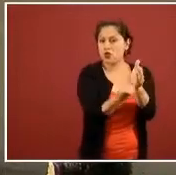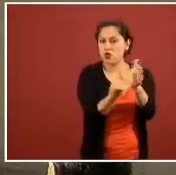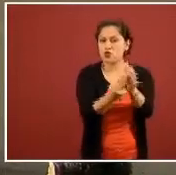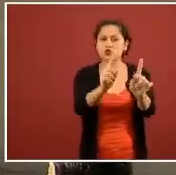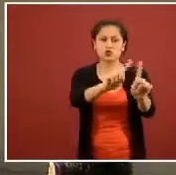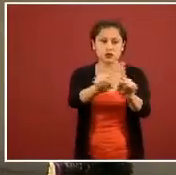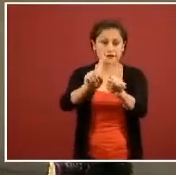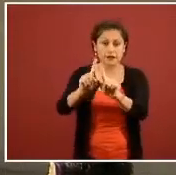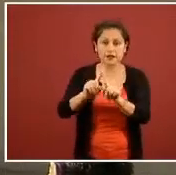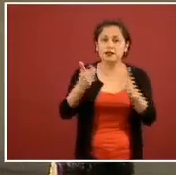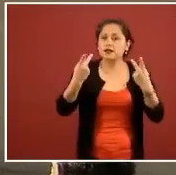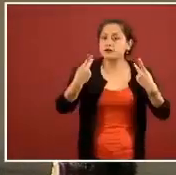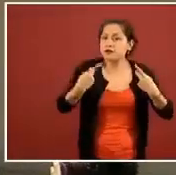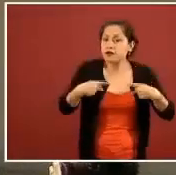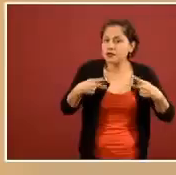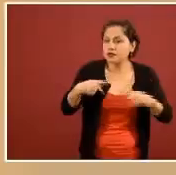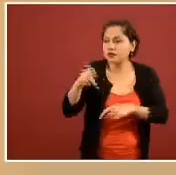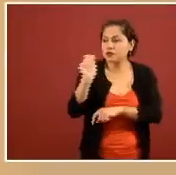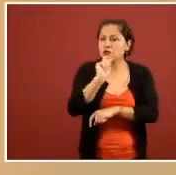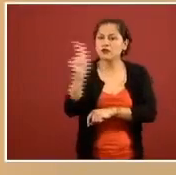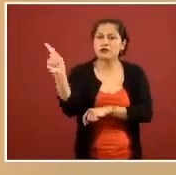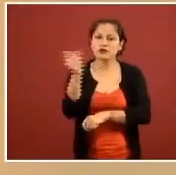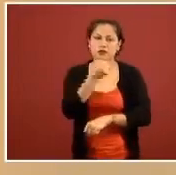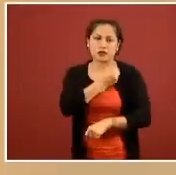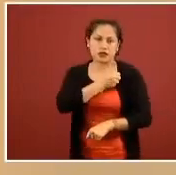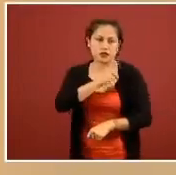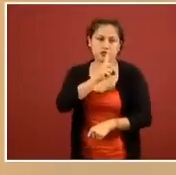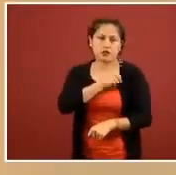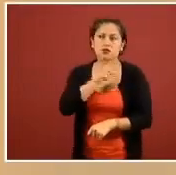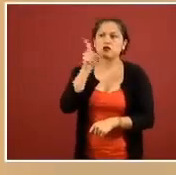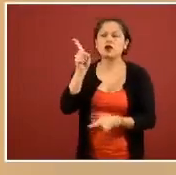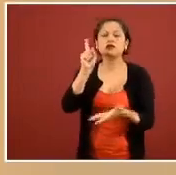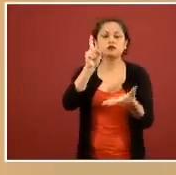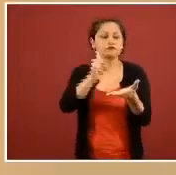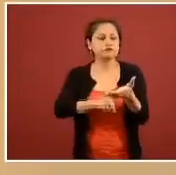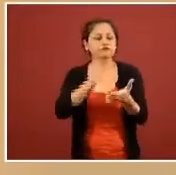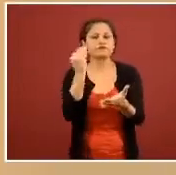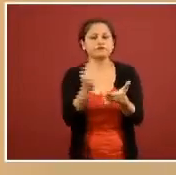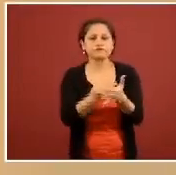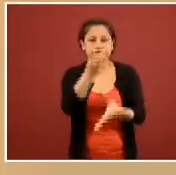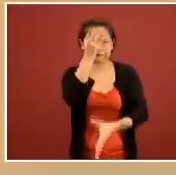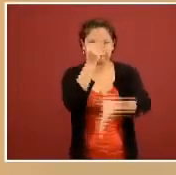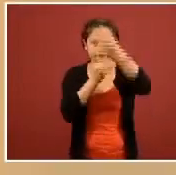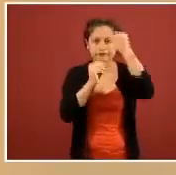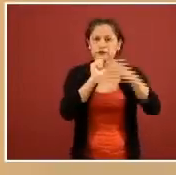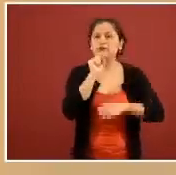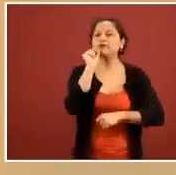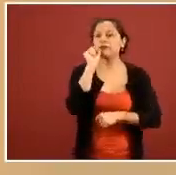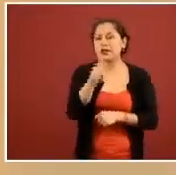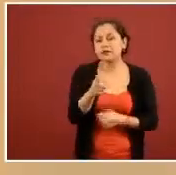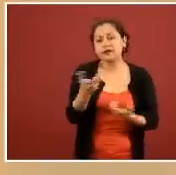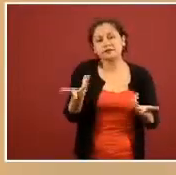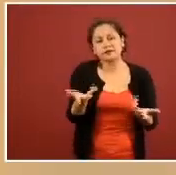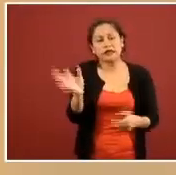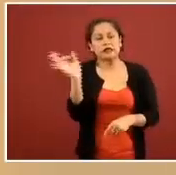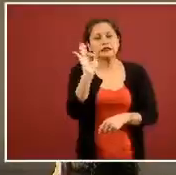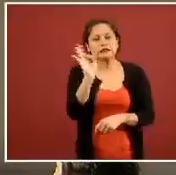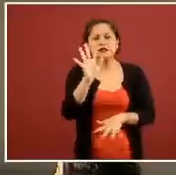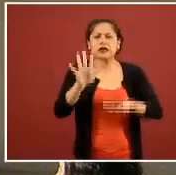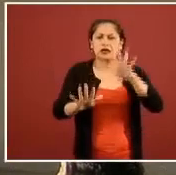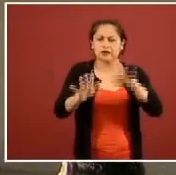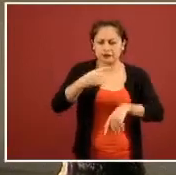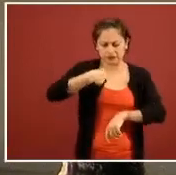dedicamos a la atención de la salud. Créanme que si nosotros nos pudiéramos sentir un poco cansados de estar todos los